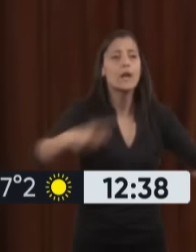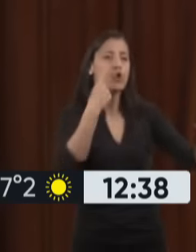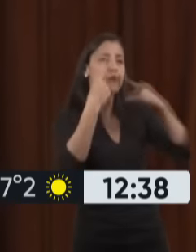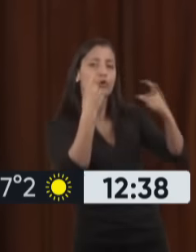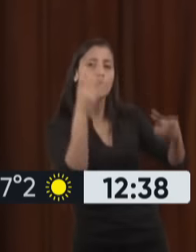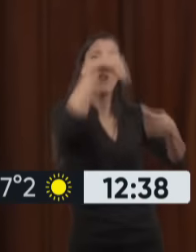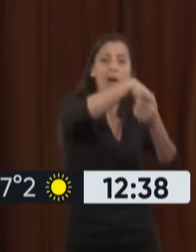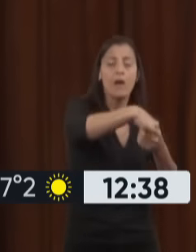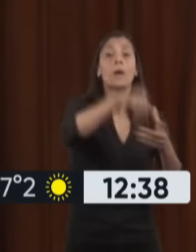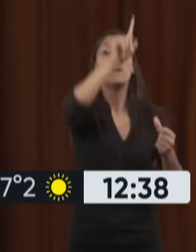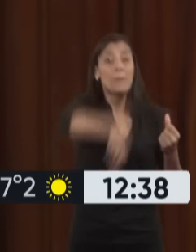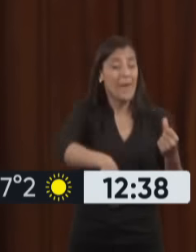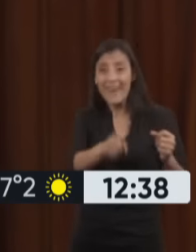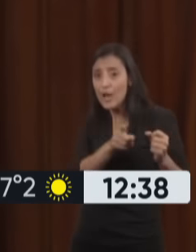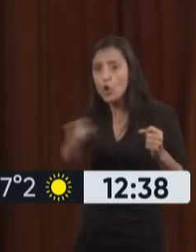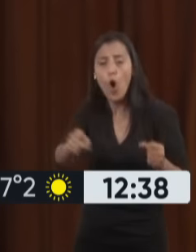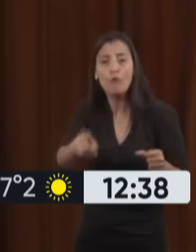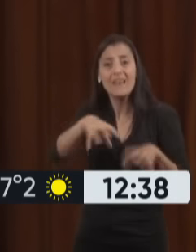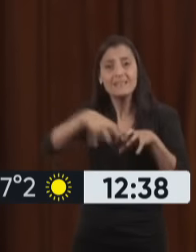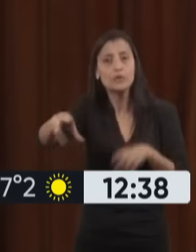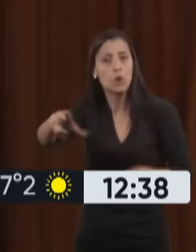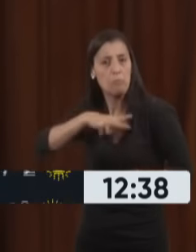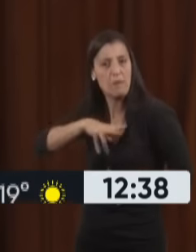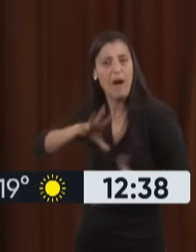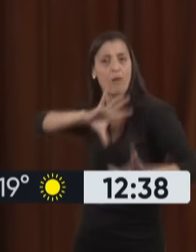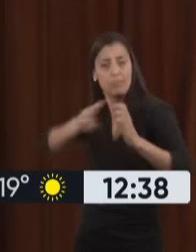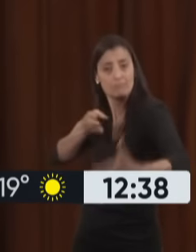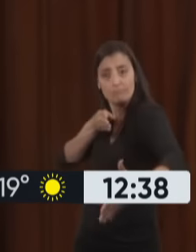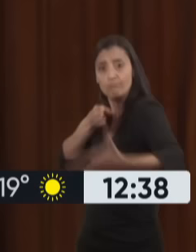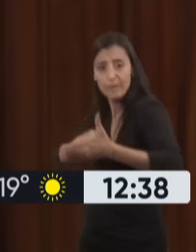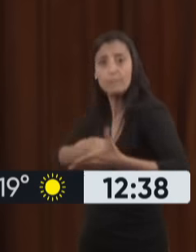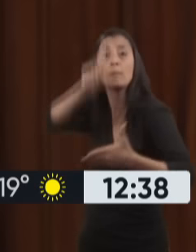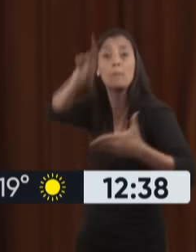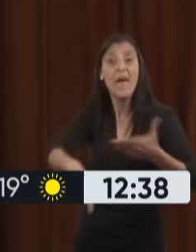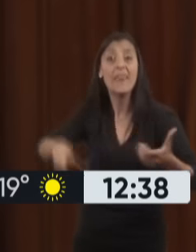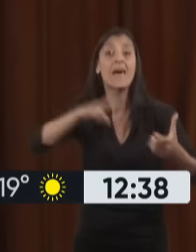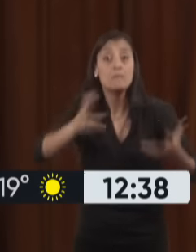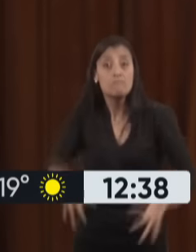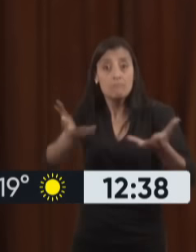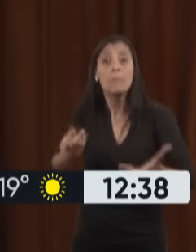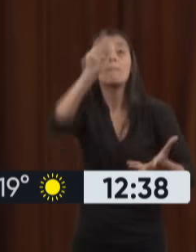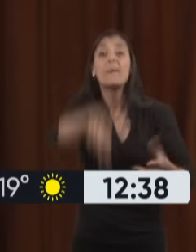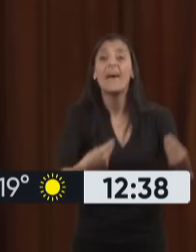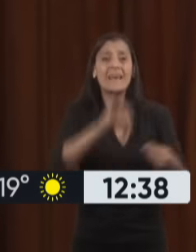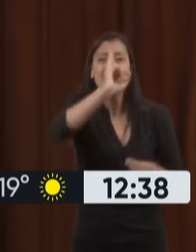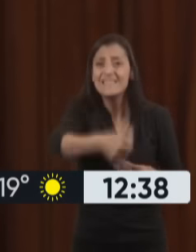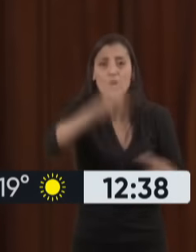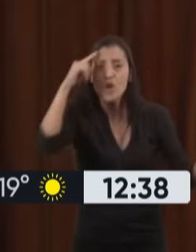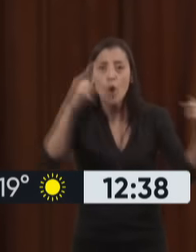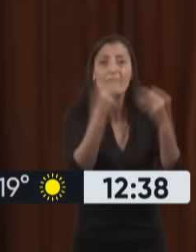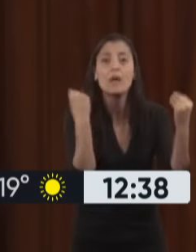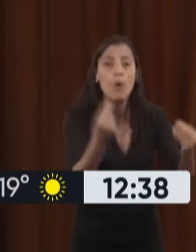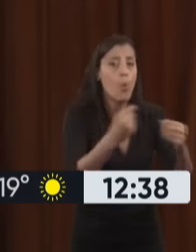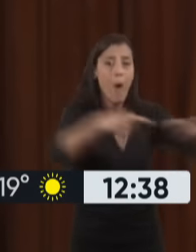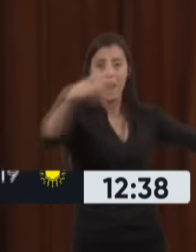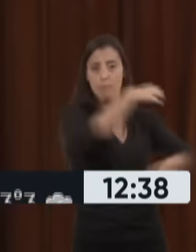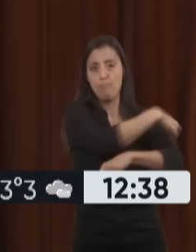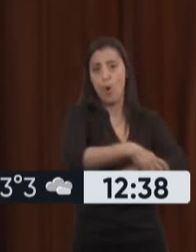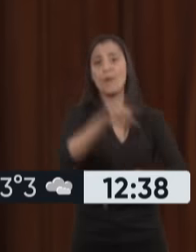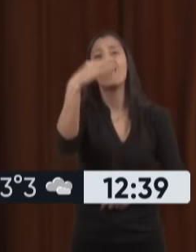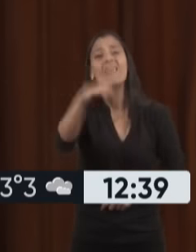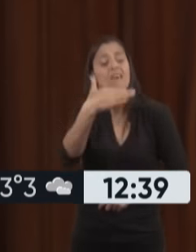de la moneda y contra la capacidad del sector privado de generar riqueza, lo único que genera es más pobreza. Hay que entenderlo